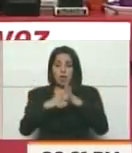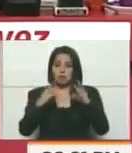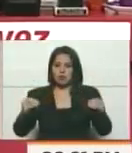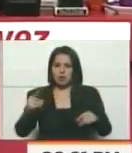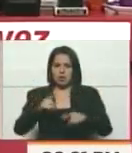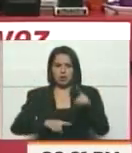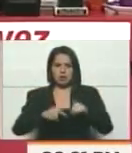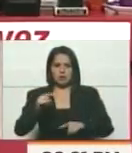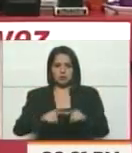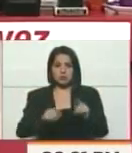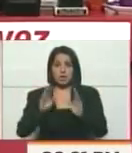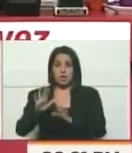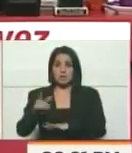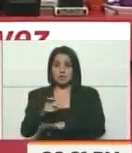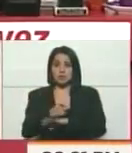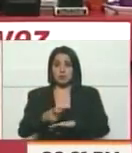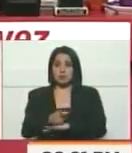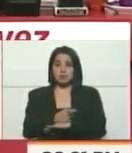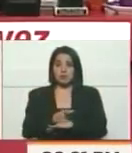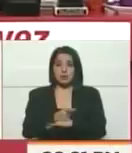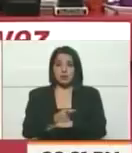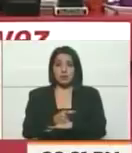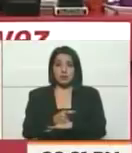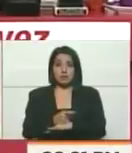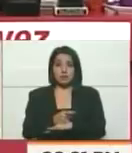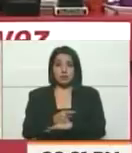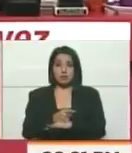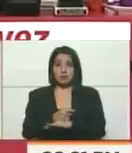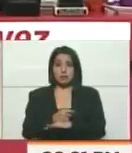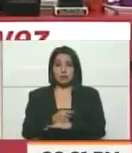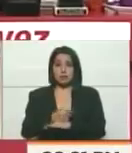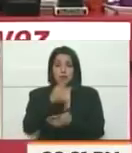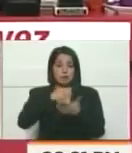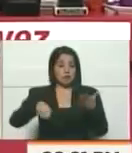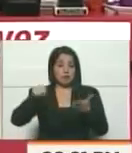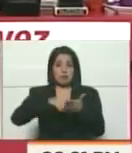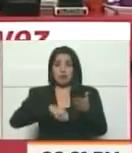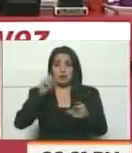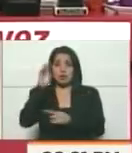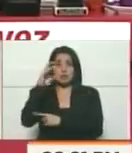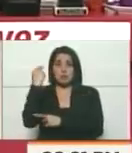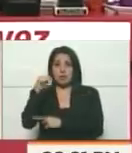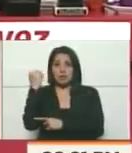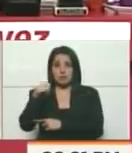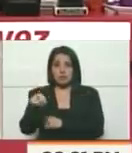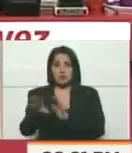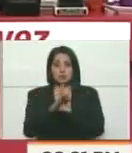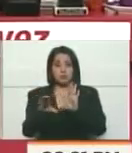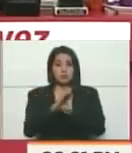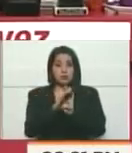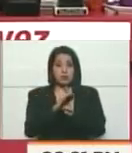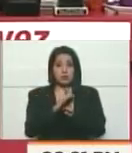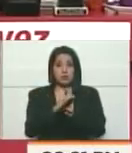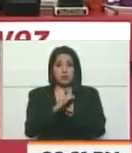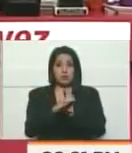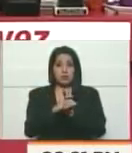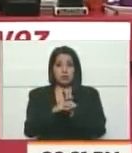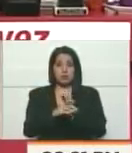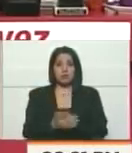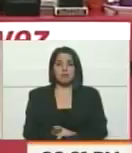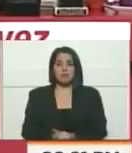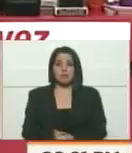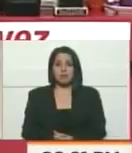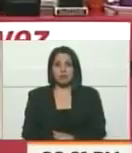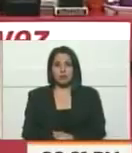Así es que se gobierna. Disuelta la Asamblea Nacional Constituyente, tal como Carmona, pues, disuelto los poderes, no sé qué cosa.